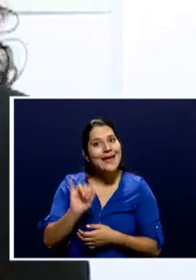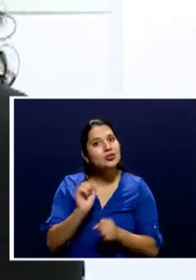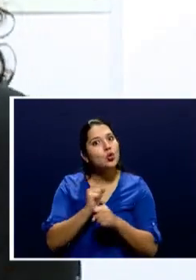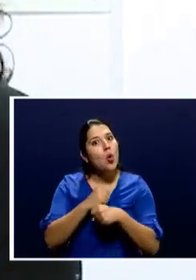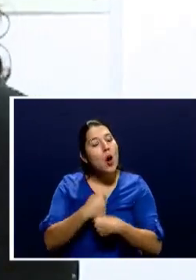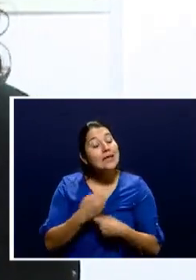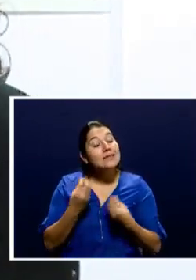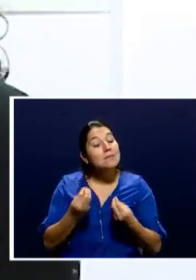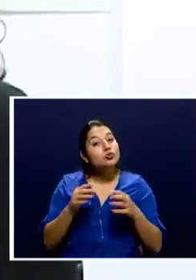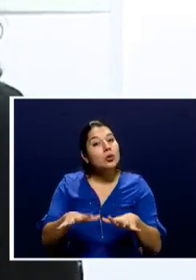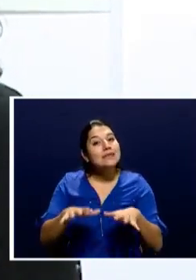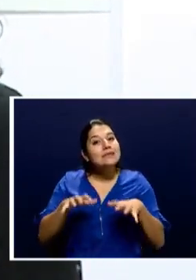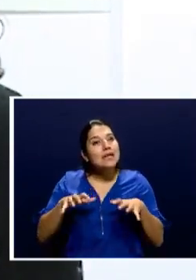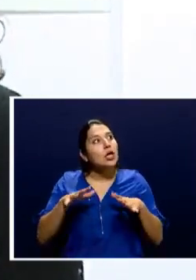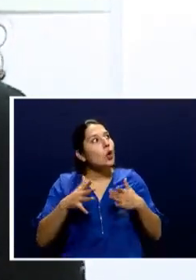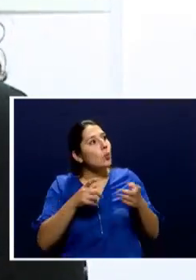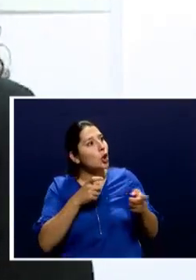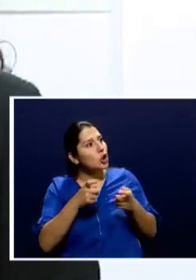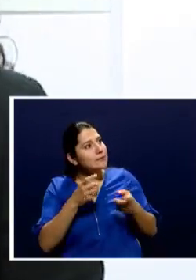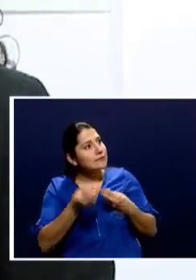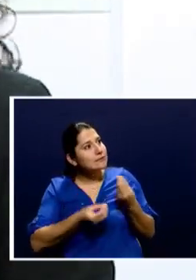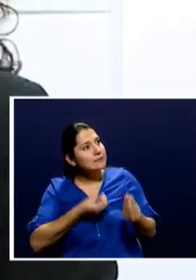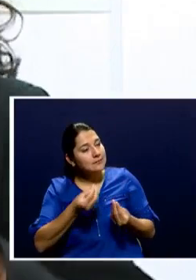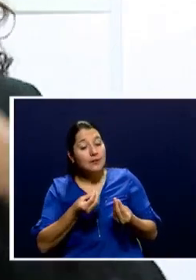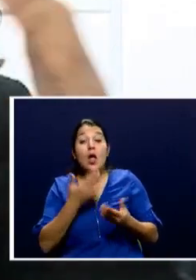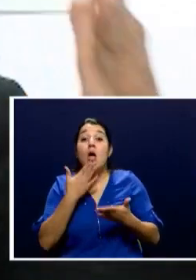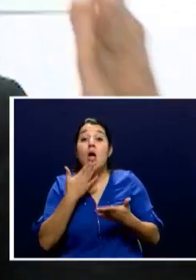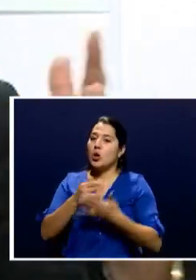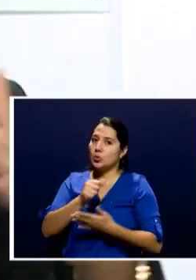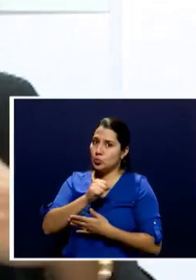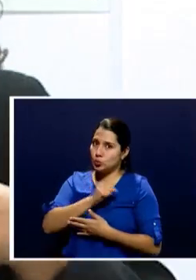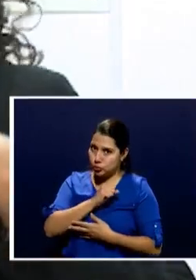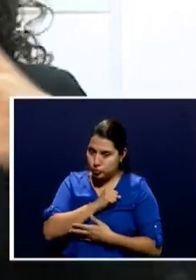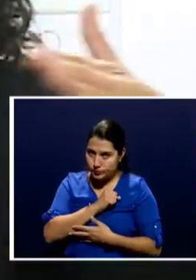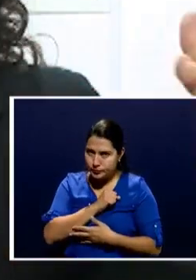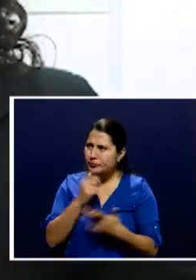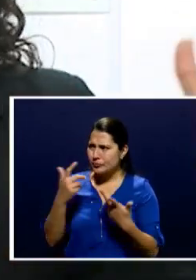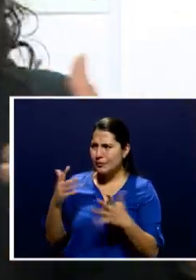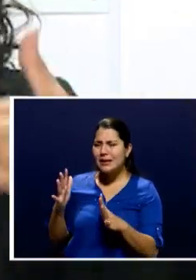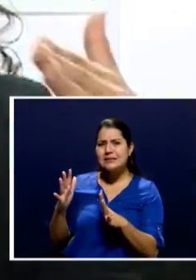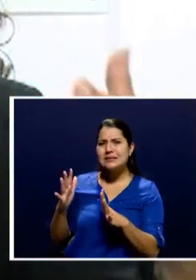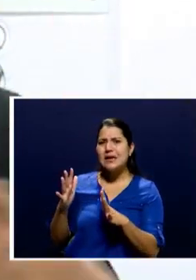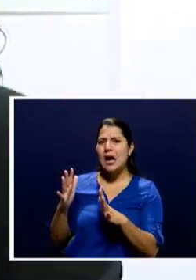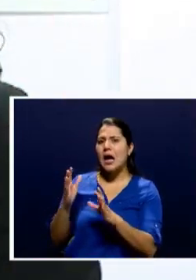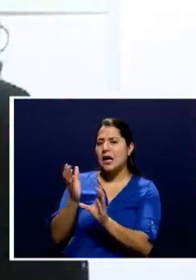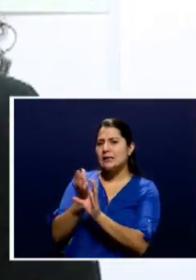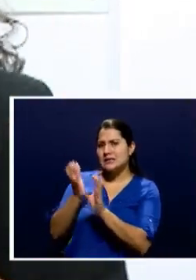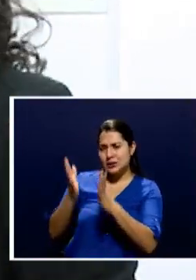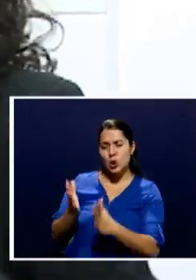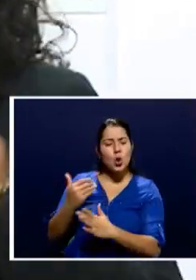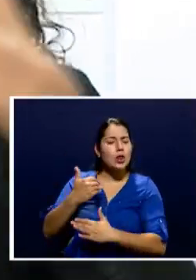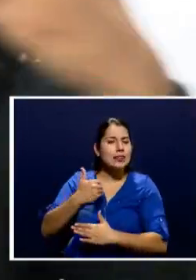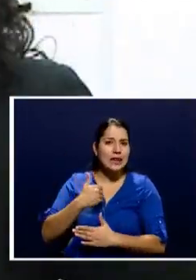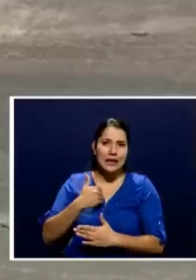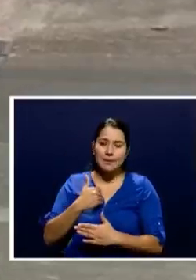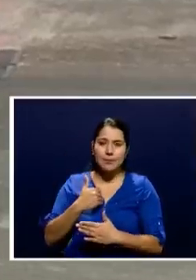muchísimo estrés. ¿Y cómo se controla? Ok, los ataques de pánico, bueno, los especialistas en psicología tenemos